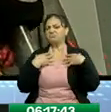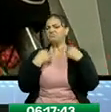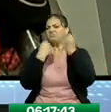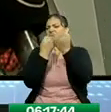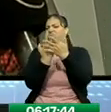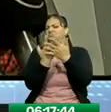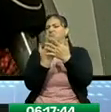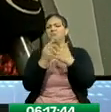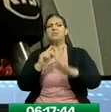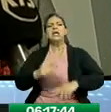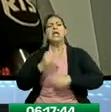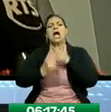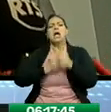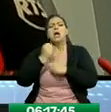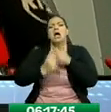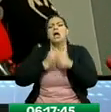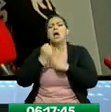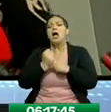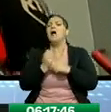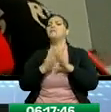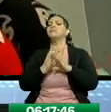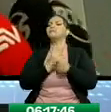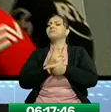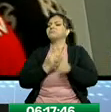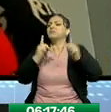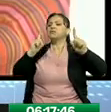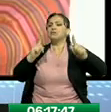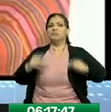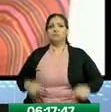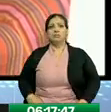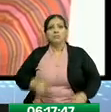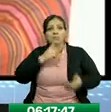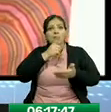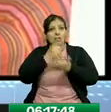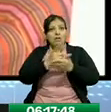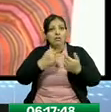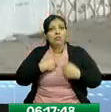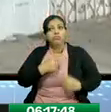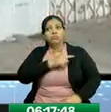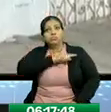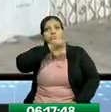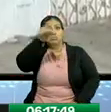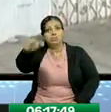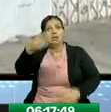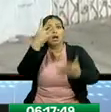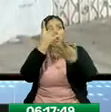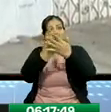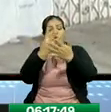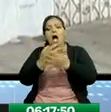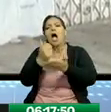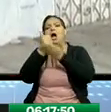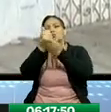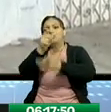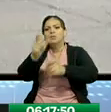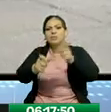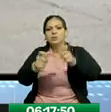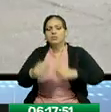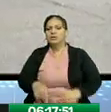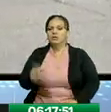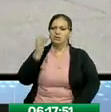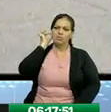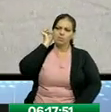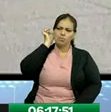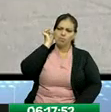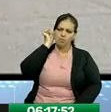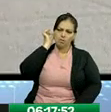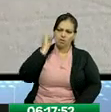listo. Es. Se lo qué juro. Bárbaro. No estoy mintiendo. Fui a hacer una actividad humanitaria y me la encontré ella y quise hablar